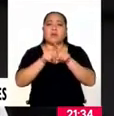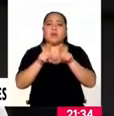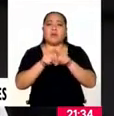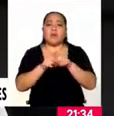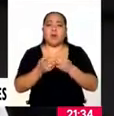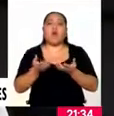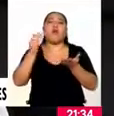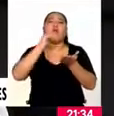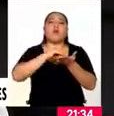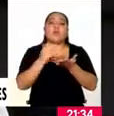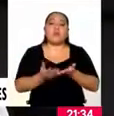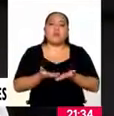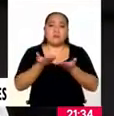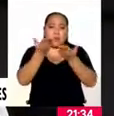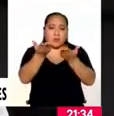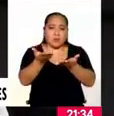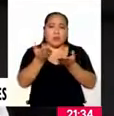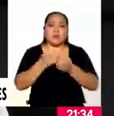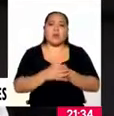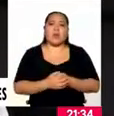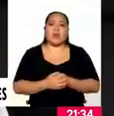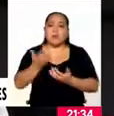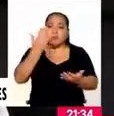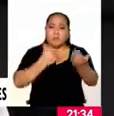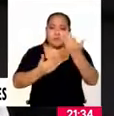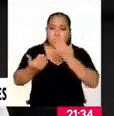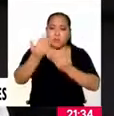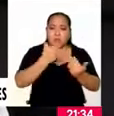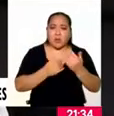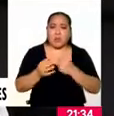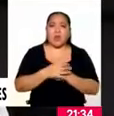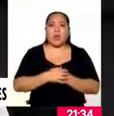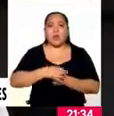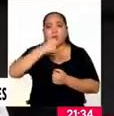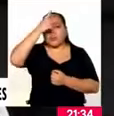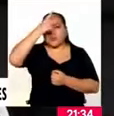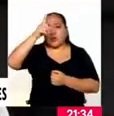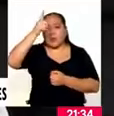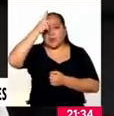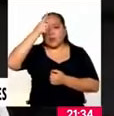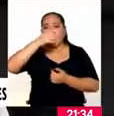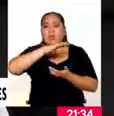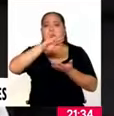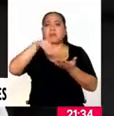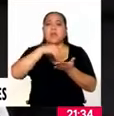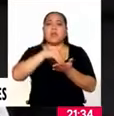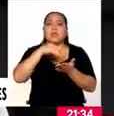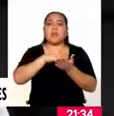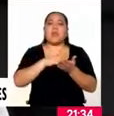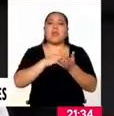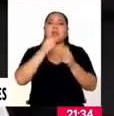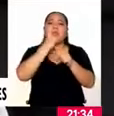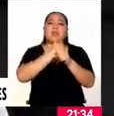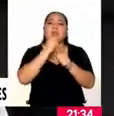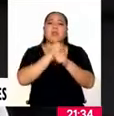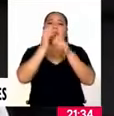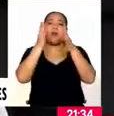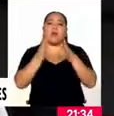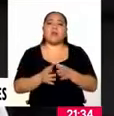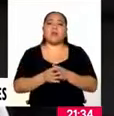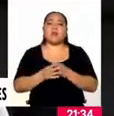extensivo una vez más mi convocatoria a los dirigentes de la Central General de Trabajadores del Perú, dirigidos